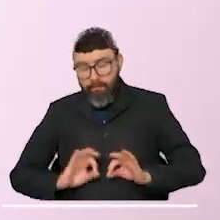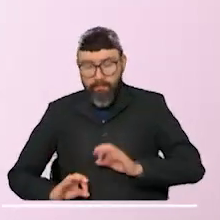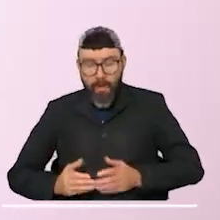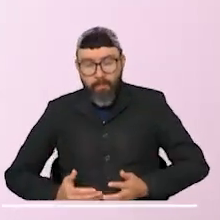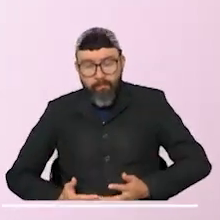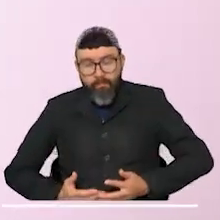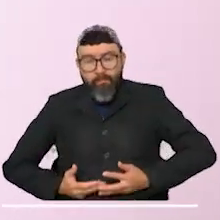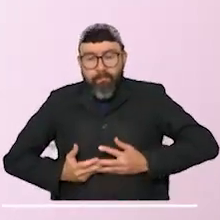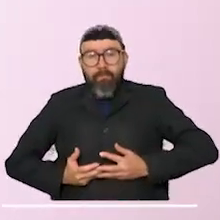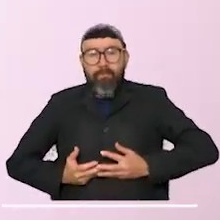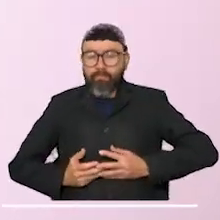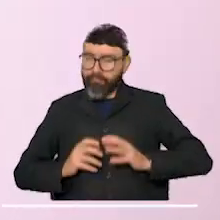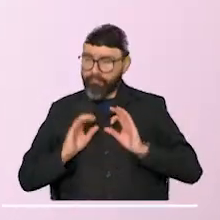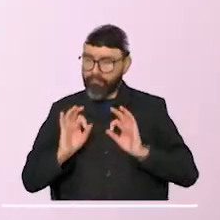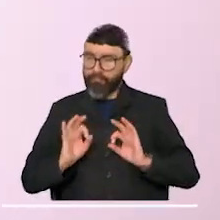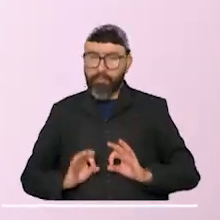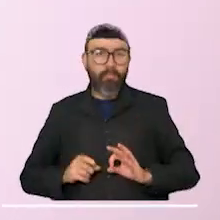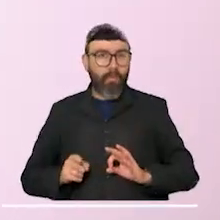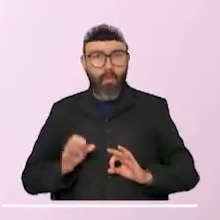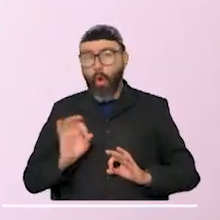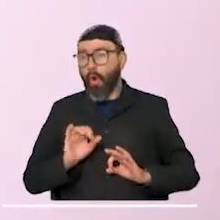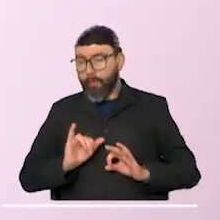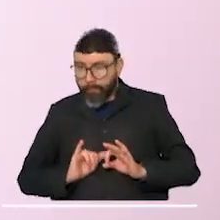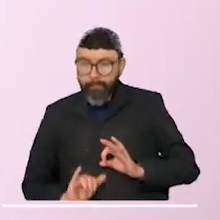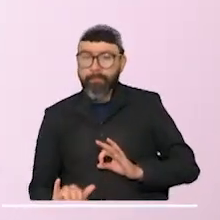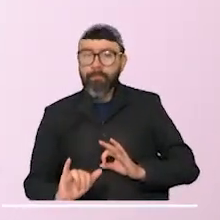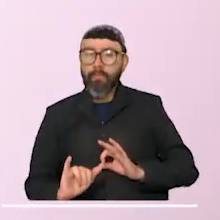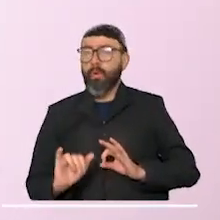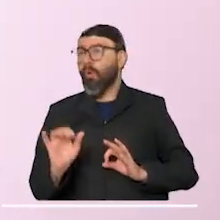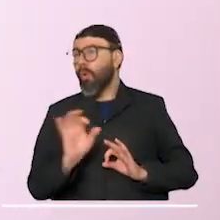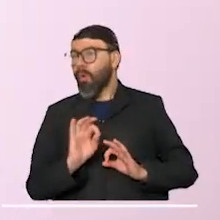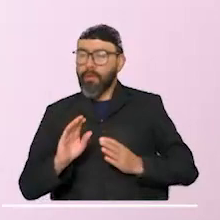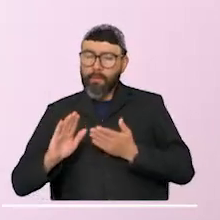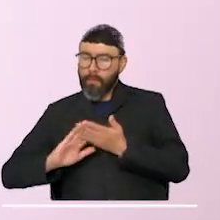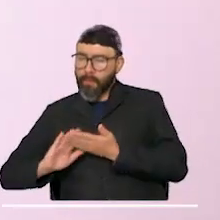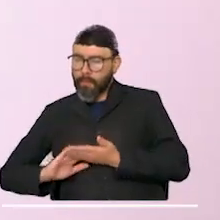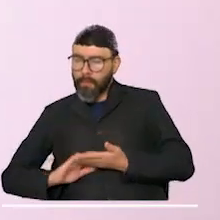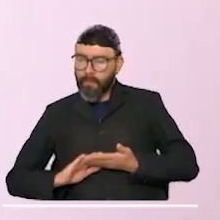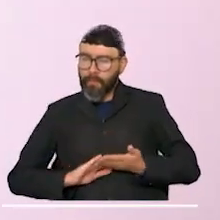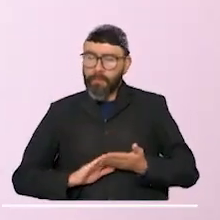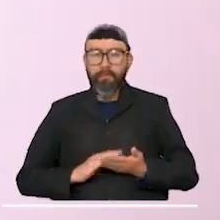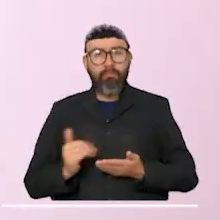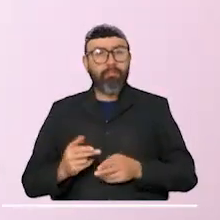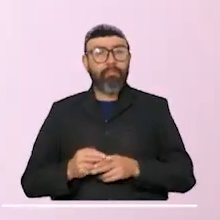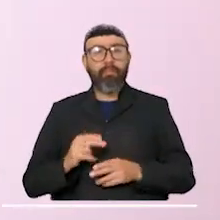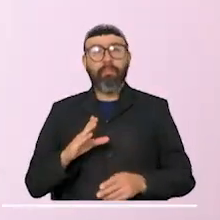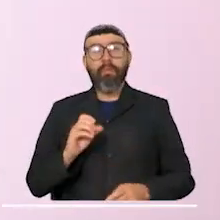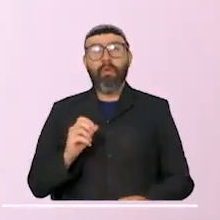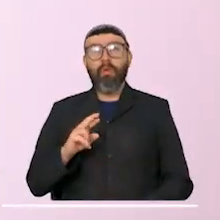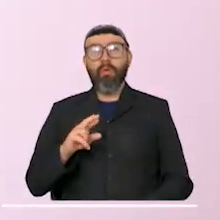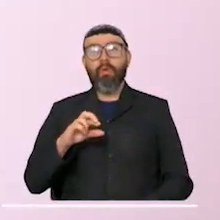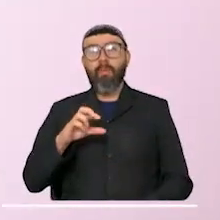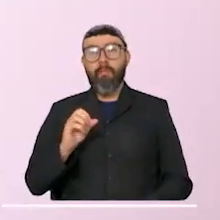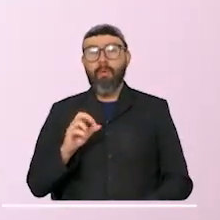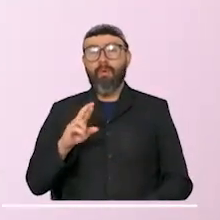la otra les podrá explicar para hacer una histerectomía o para hacer una reparación que se llama una colpos rafia también quisiera que ella tocara un poquito el tema del